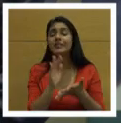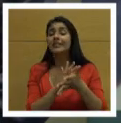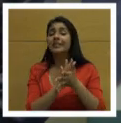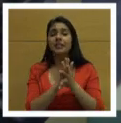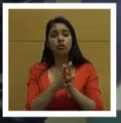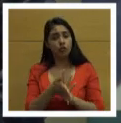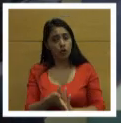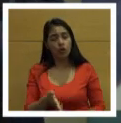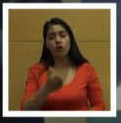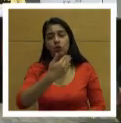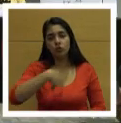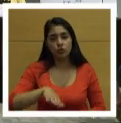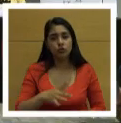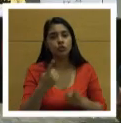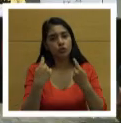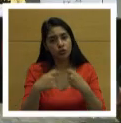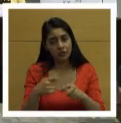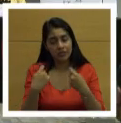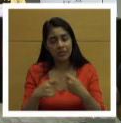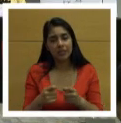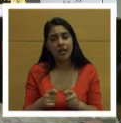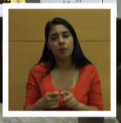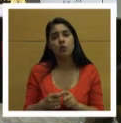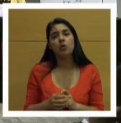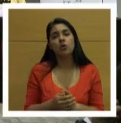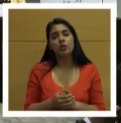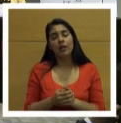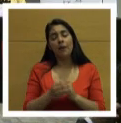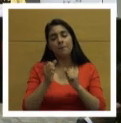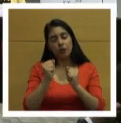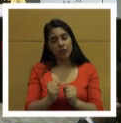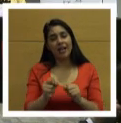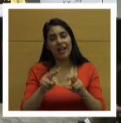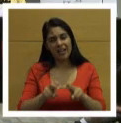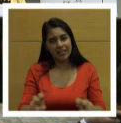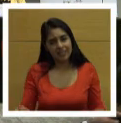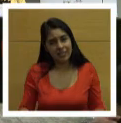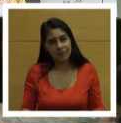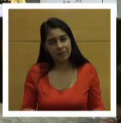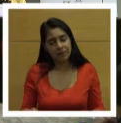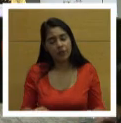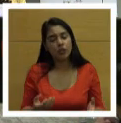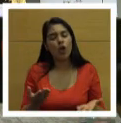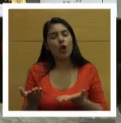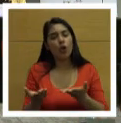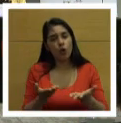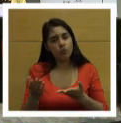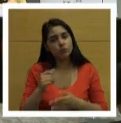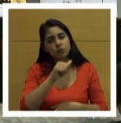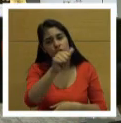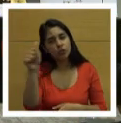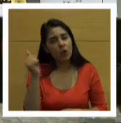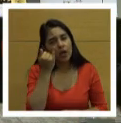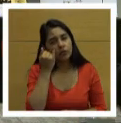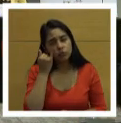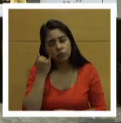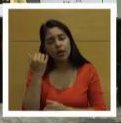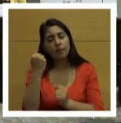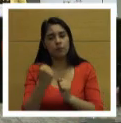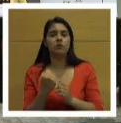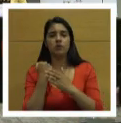nosotros tratamos, cierto, como circuito de femicidio, por un lado, de poder analizar de qué manera, con todas las instituciones, podemos ir en